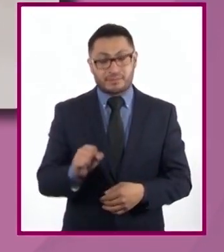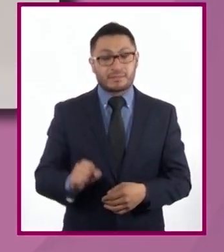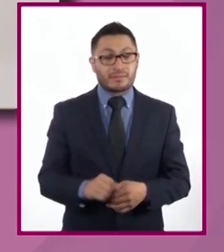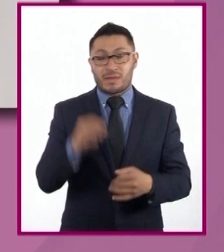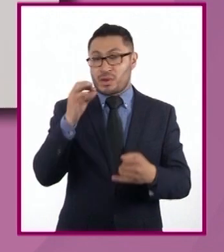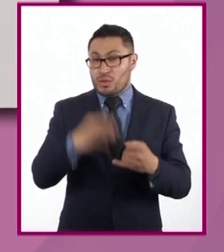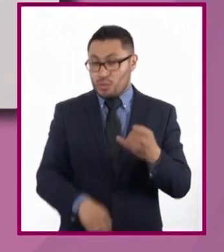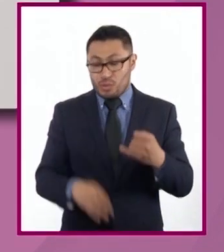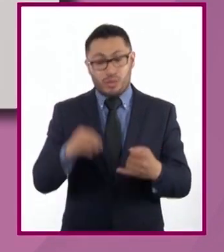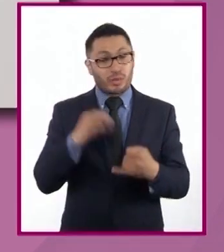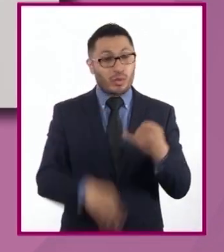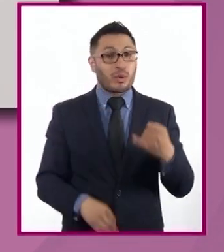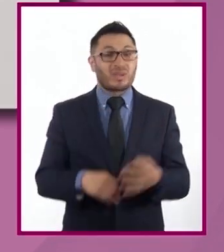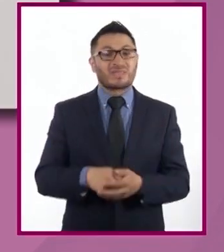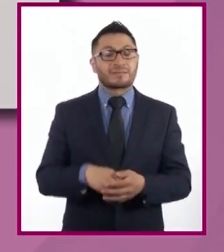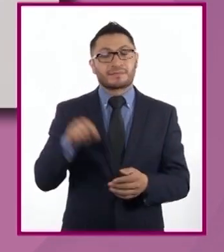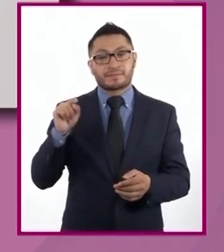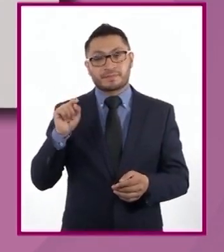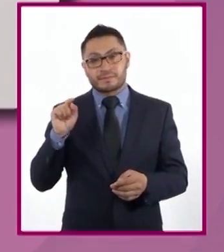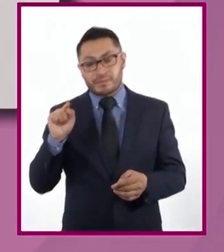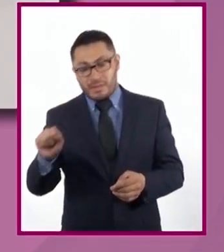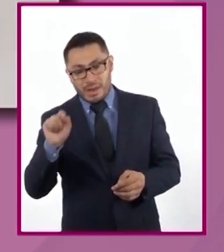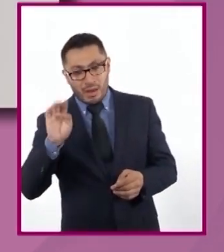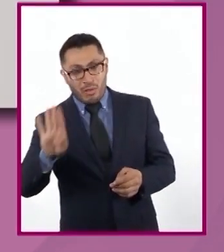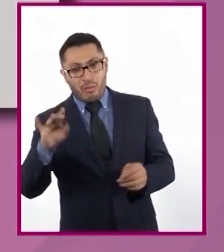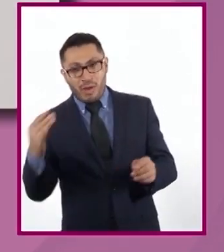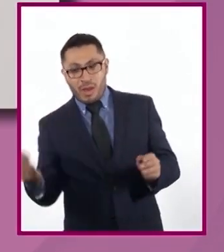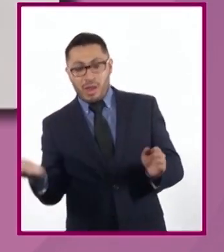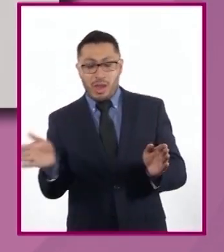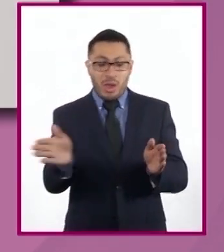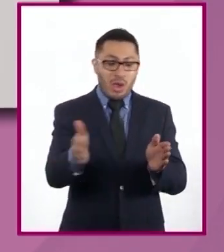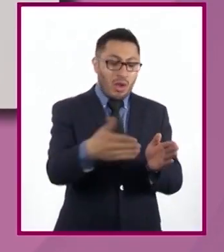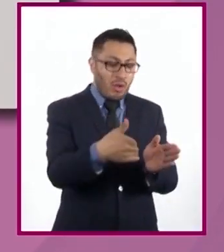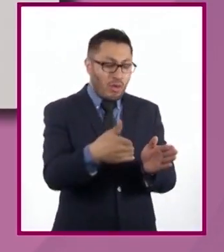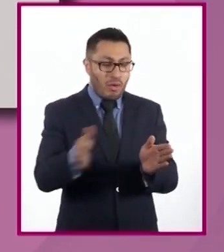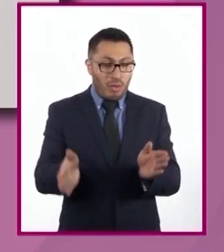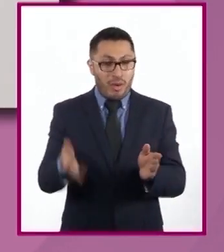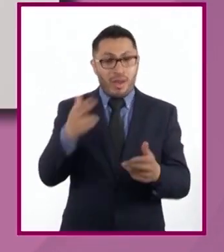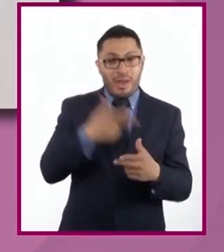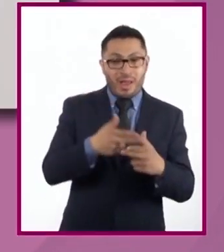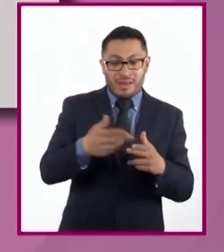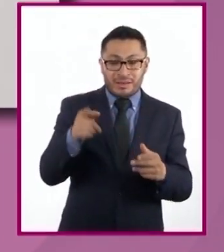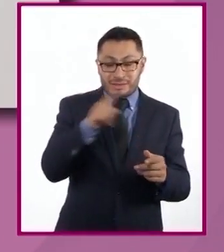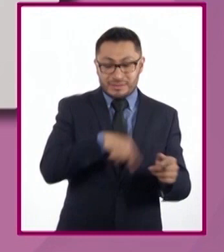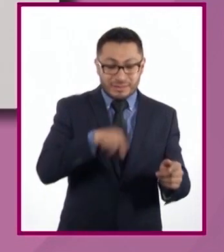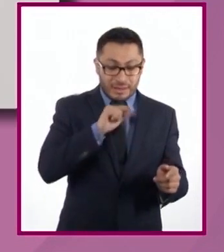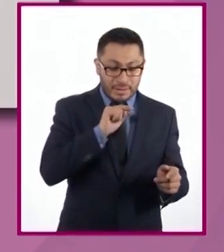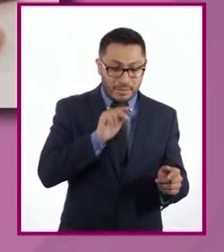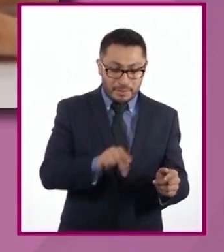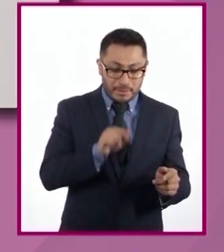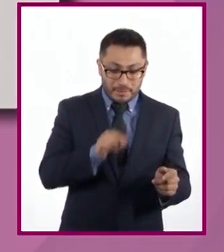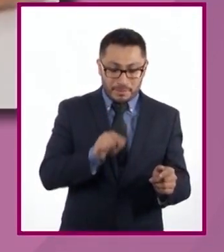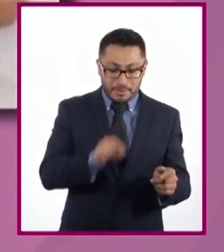Por último, tomamos el vértice B y lo llevamos hacia los otros ángulos hasta juntarlos.